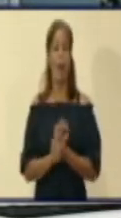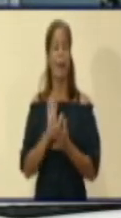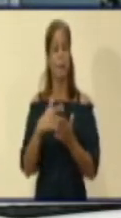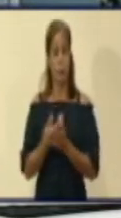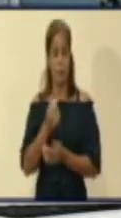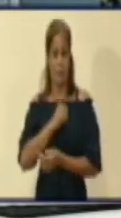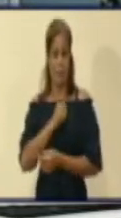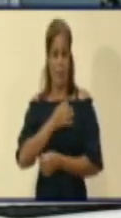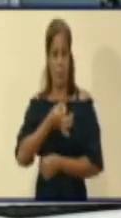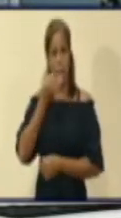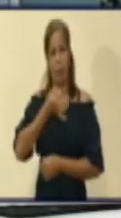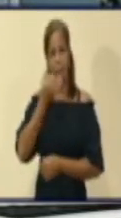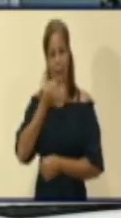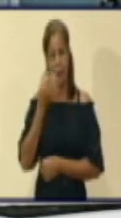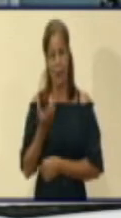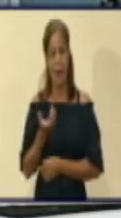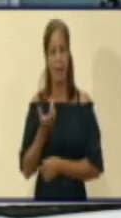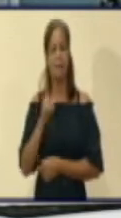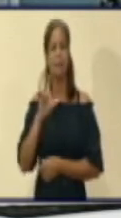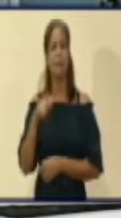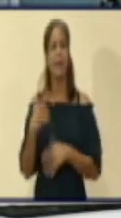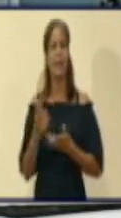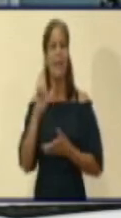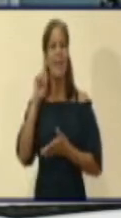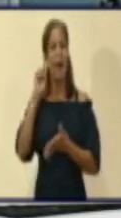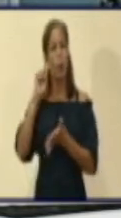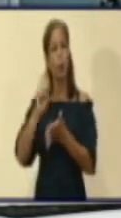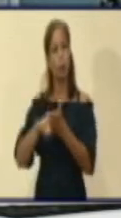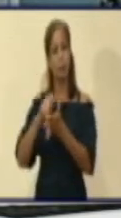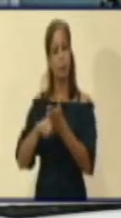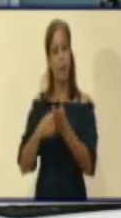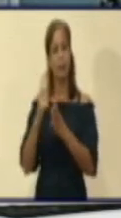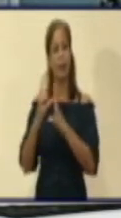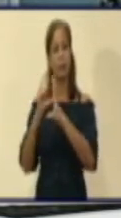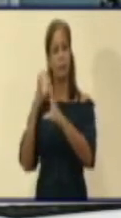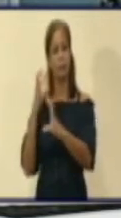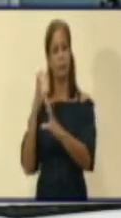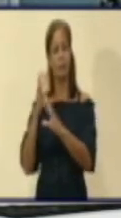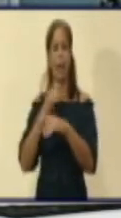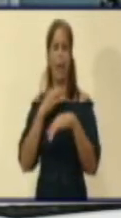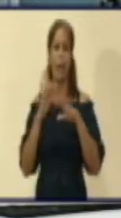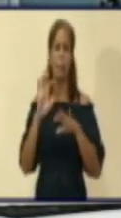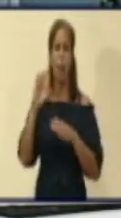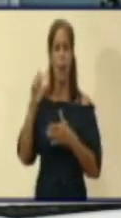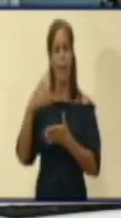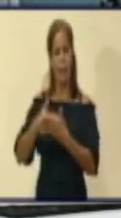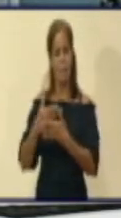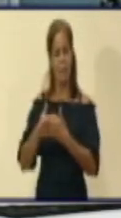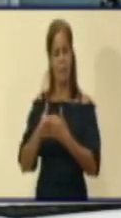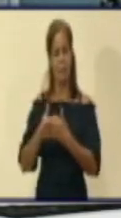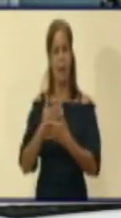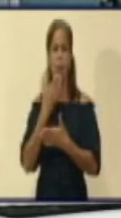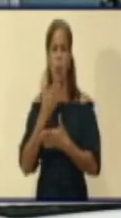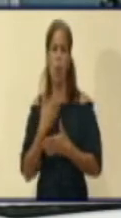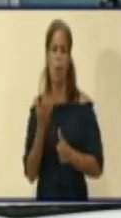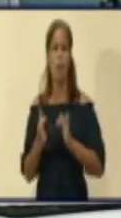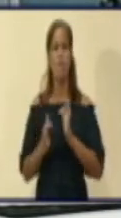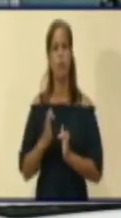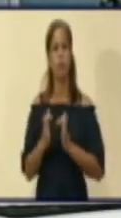explicara Leonardo en el tema de la contratación de los servicios de ómnibus para las empresas, cómo está funcionando y si esta medida